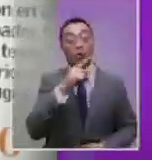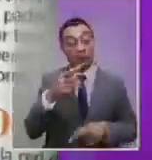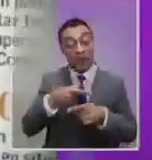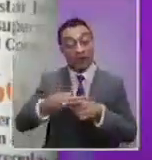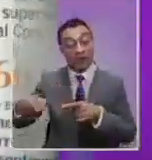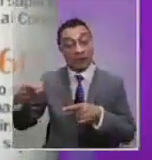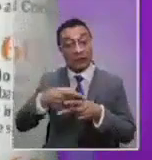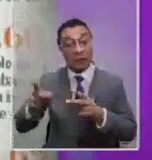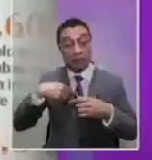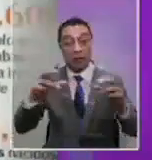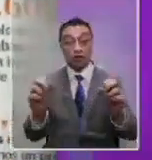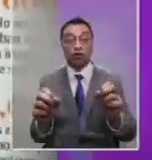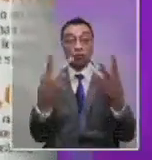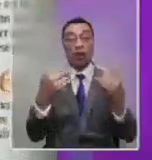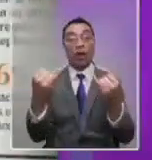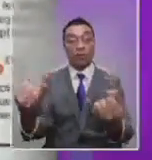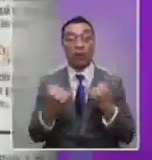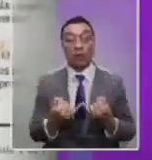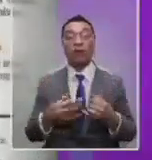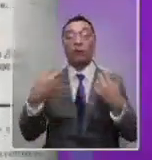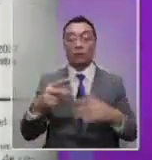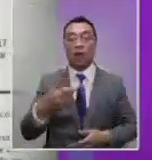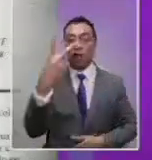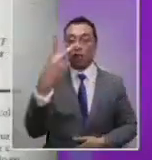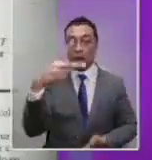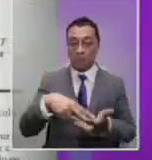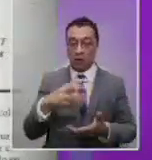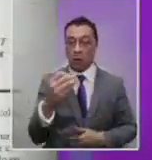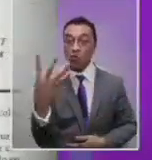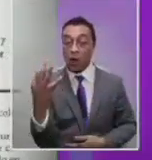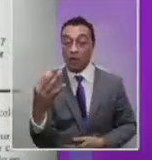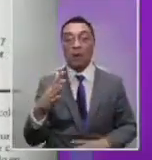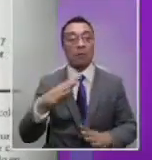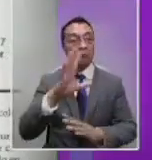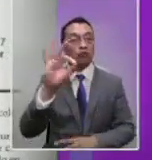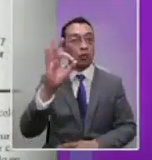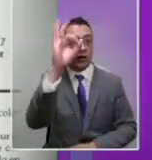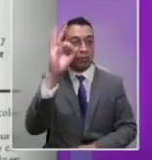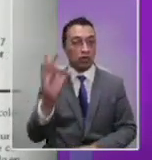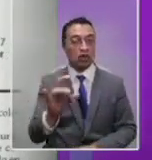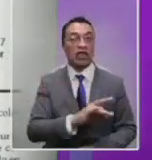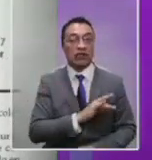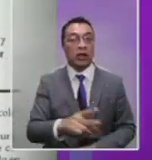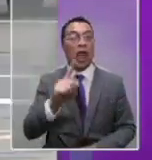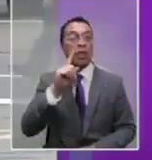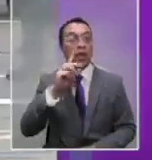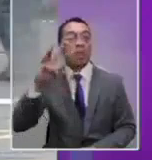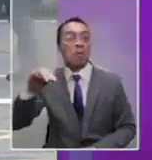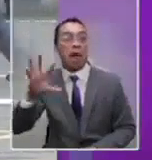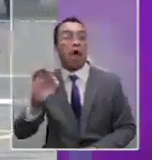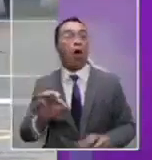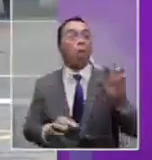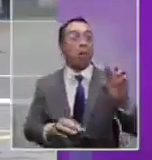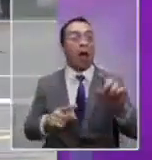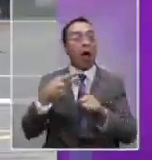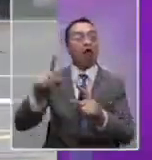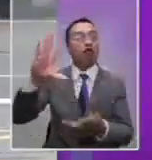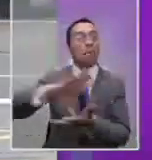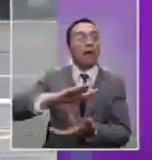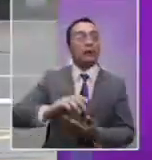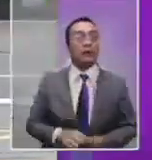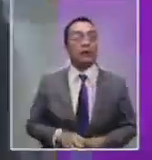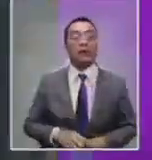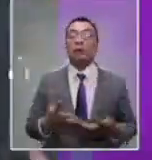En las últimas semanas ha sorprendido la información que señala que en 2040 la mitad de los chilenos tendría madre o padre